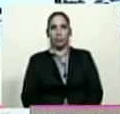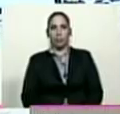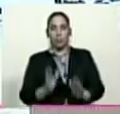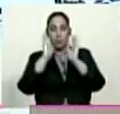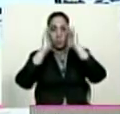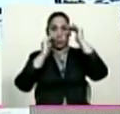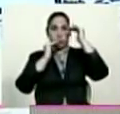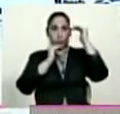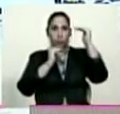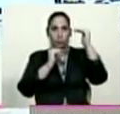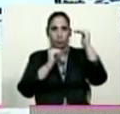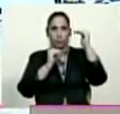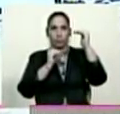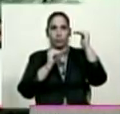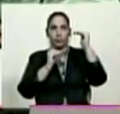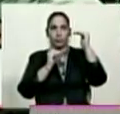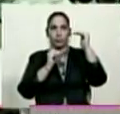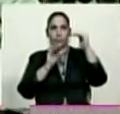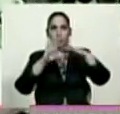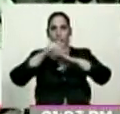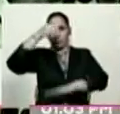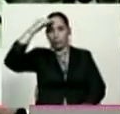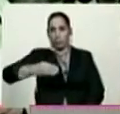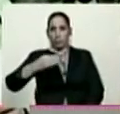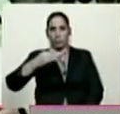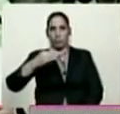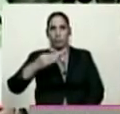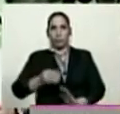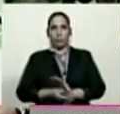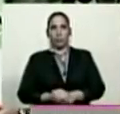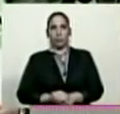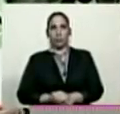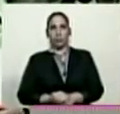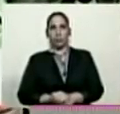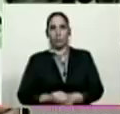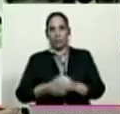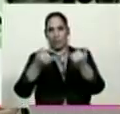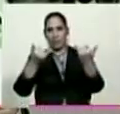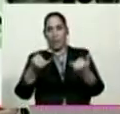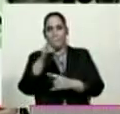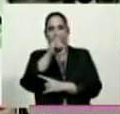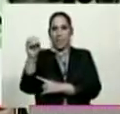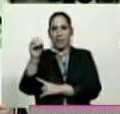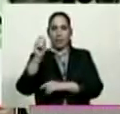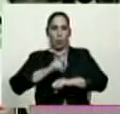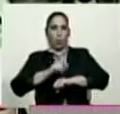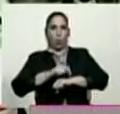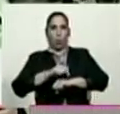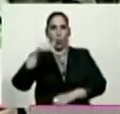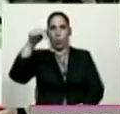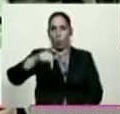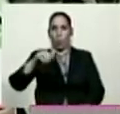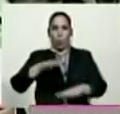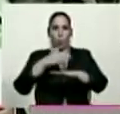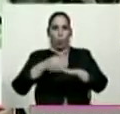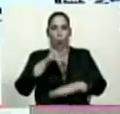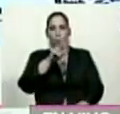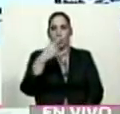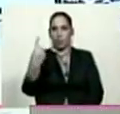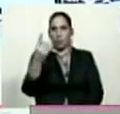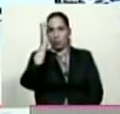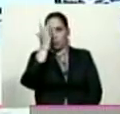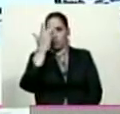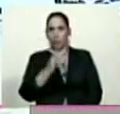atención, Mayor General Mantilla Olivero, a partir de las 20 horas de hoy, jueves 21 de